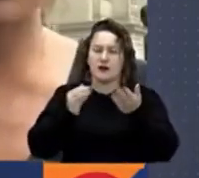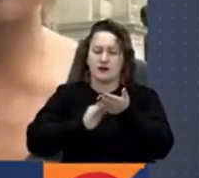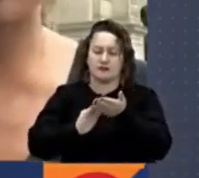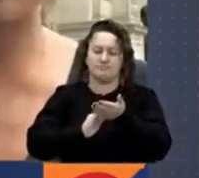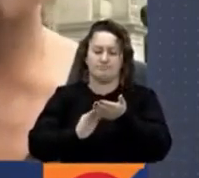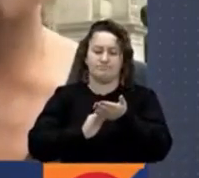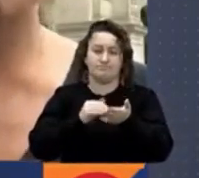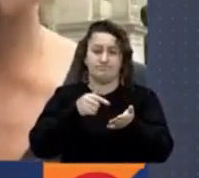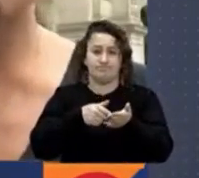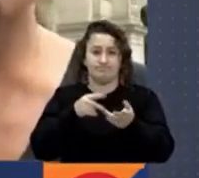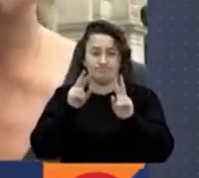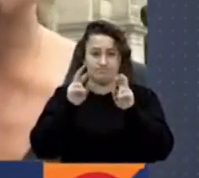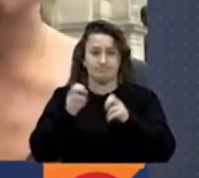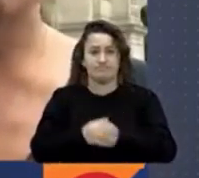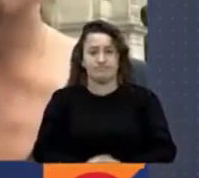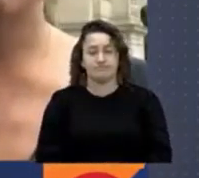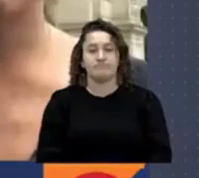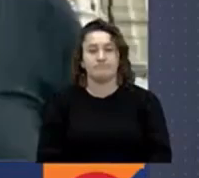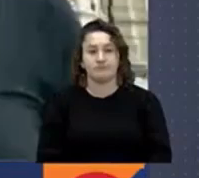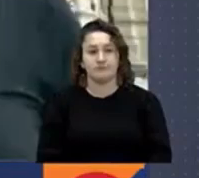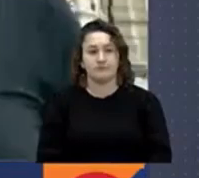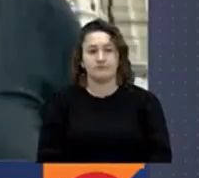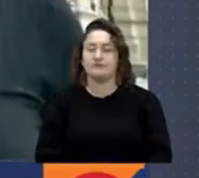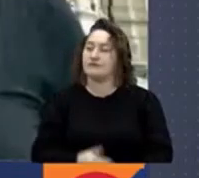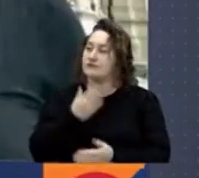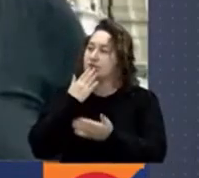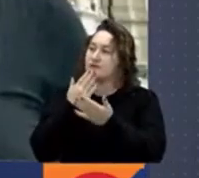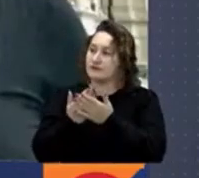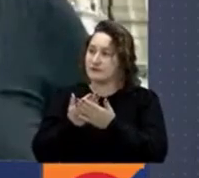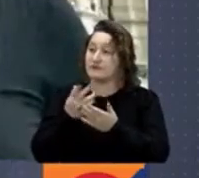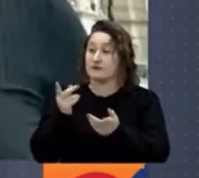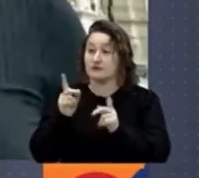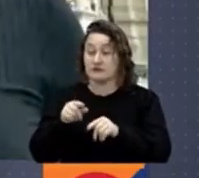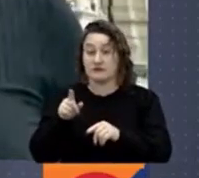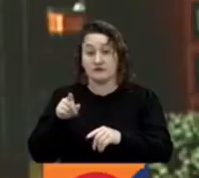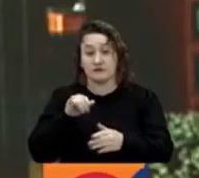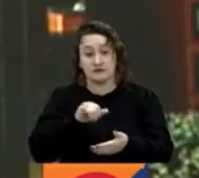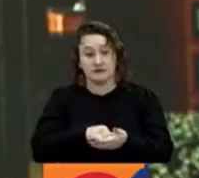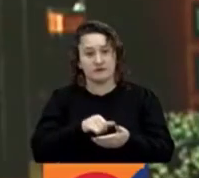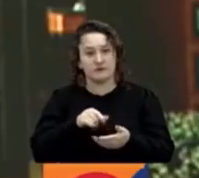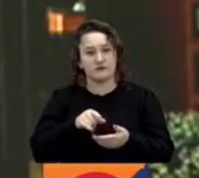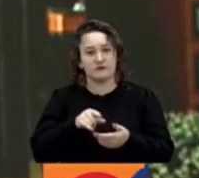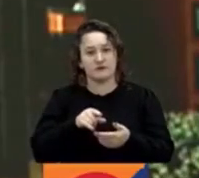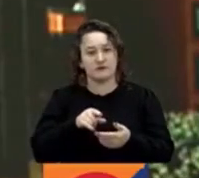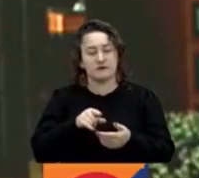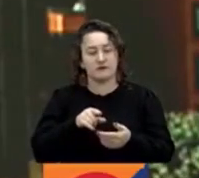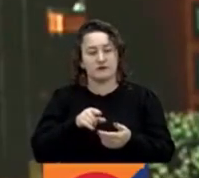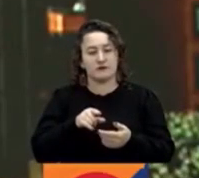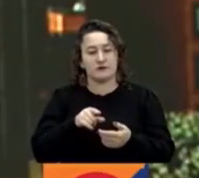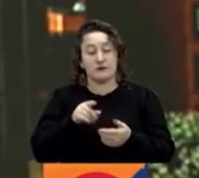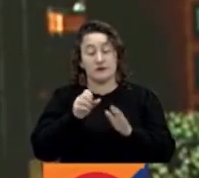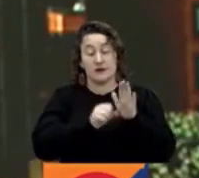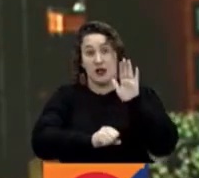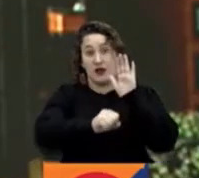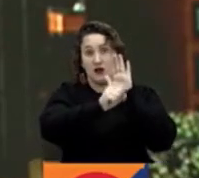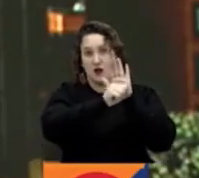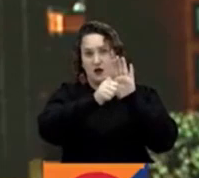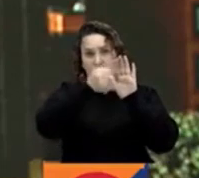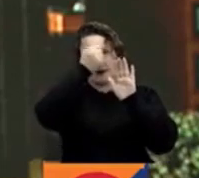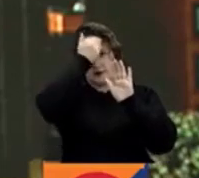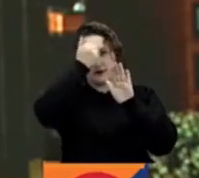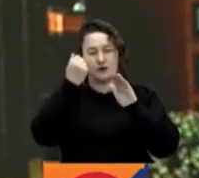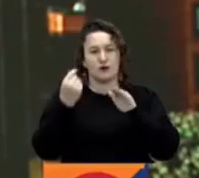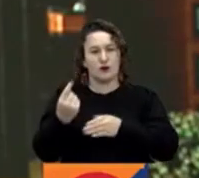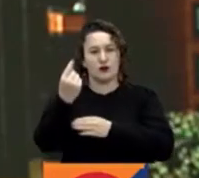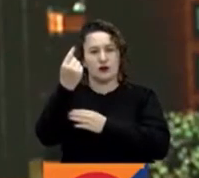al respecto. Carlos. Gracias, Ximena. Y justamente la que ha sido considerada como ícono mundial de políticas